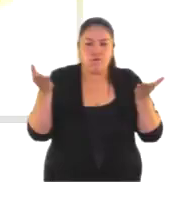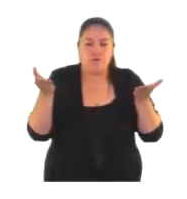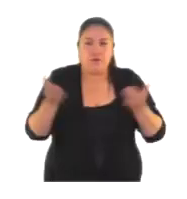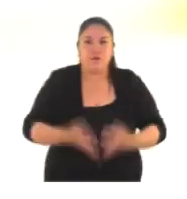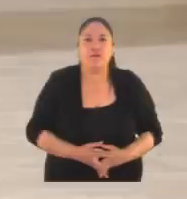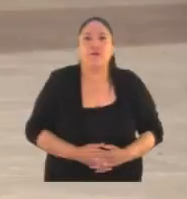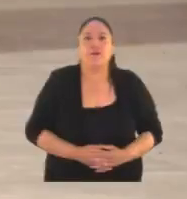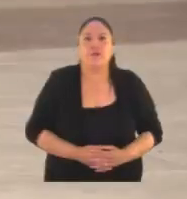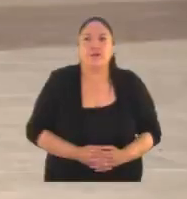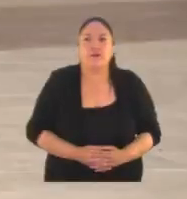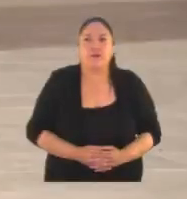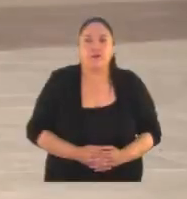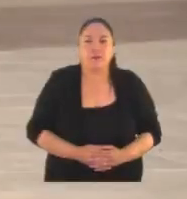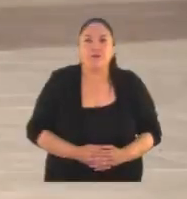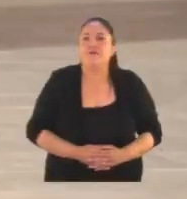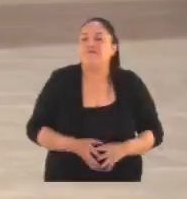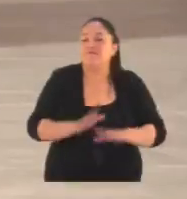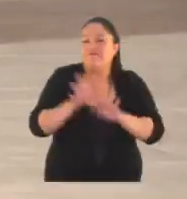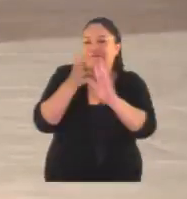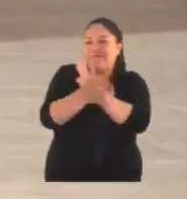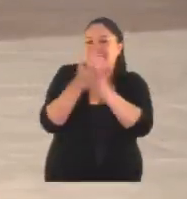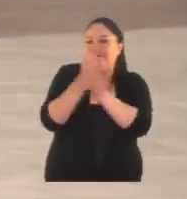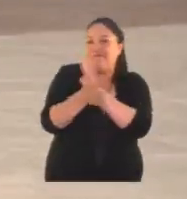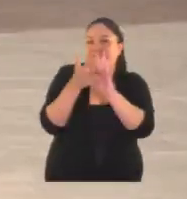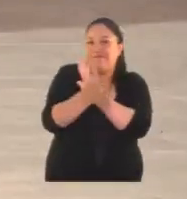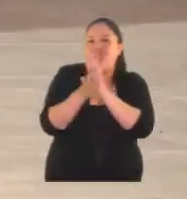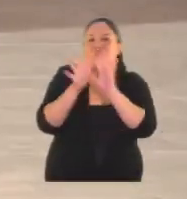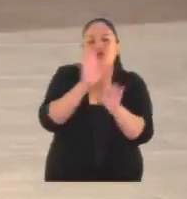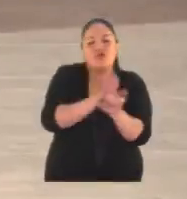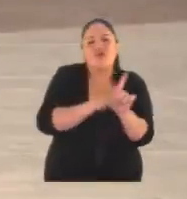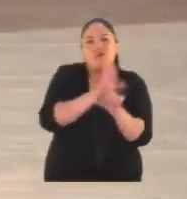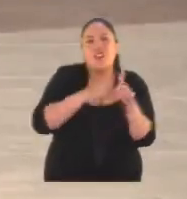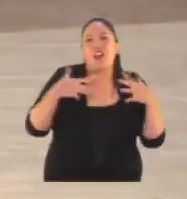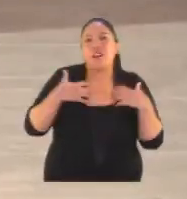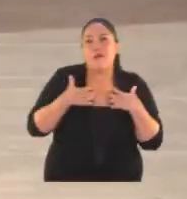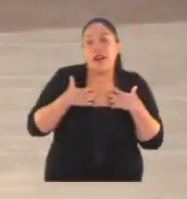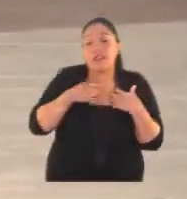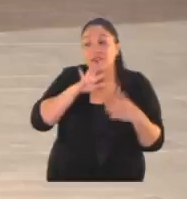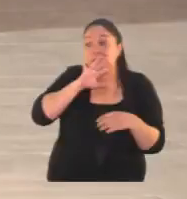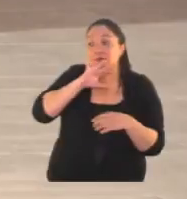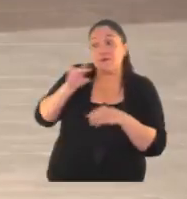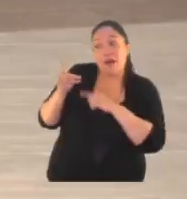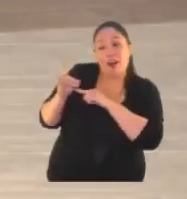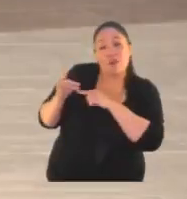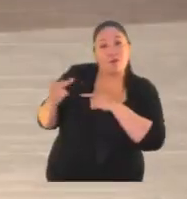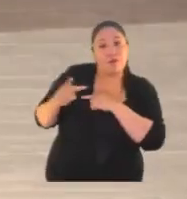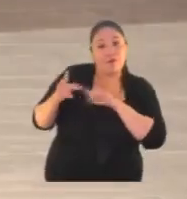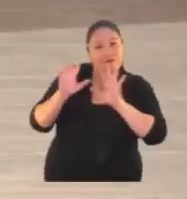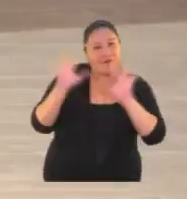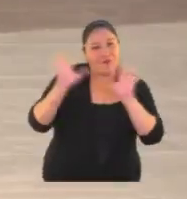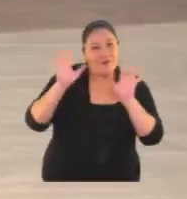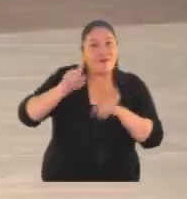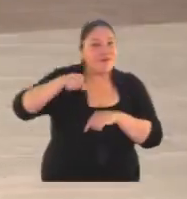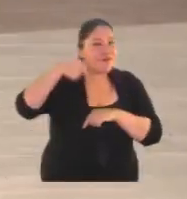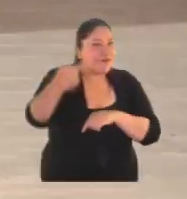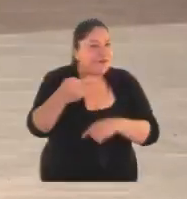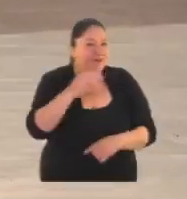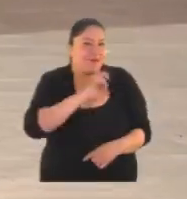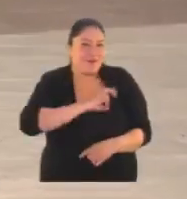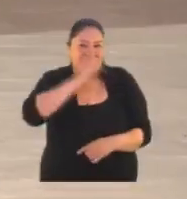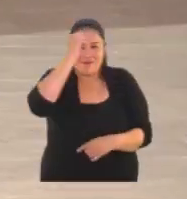310-551-1958. Eso es todo por hoy en Tu Lado Animal. Sultán y yo nos despedimos, pero les tenemos una cita el próximo